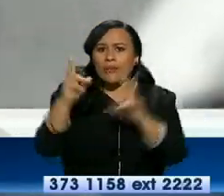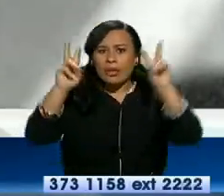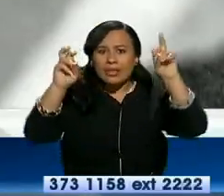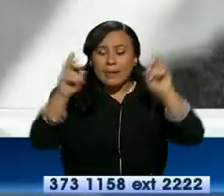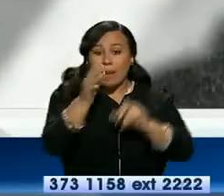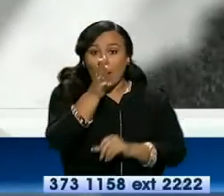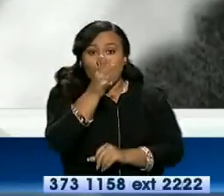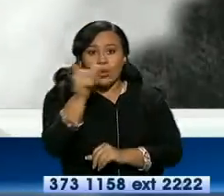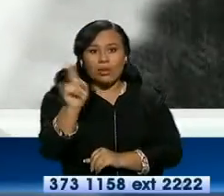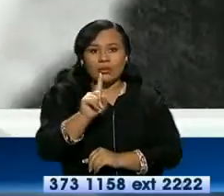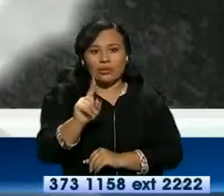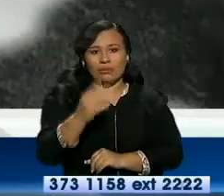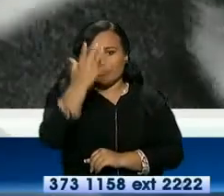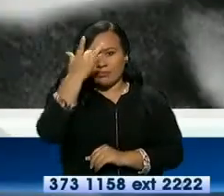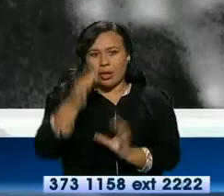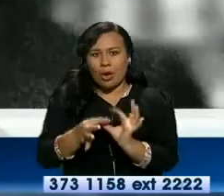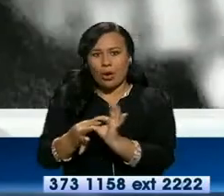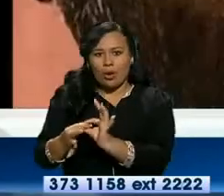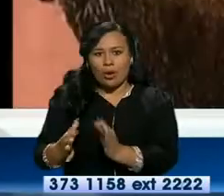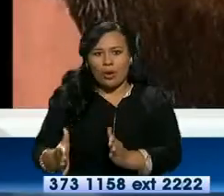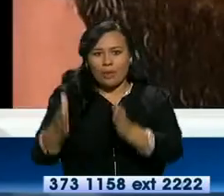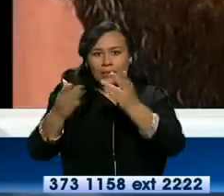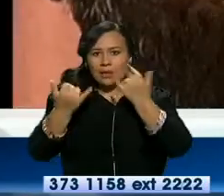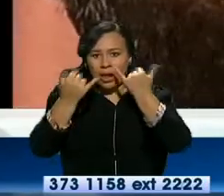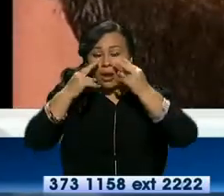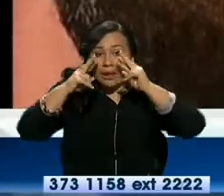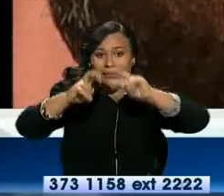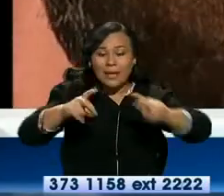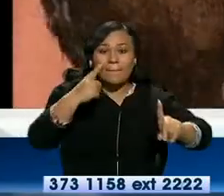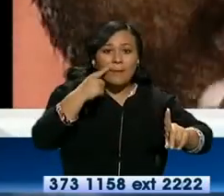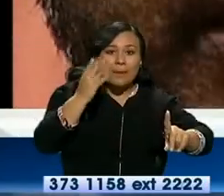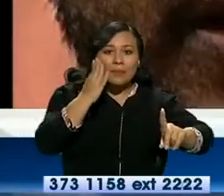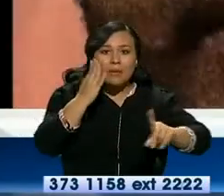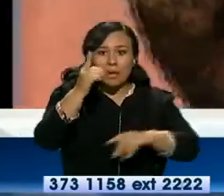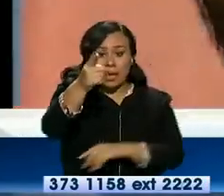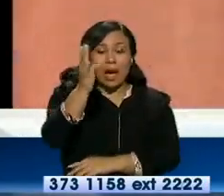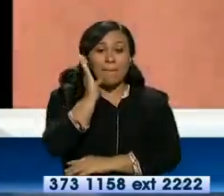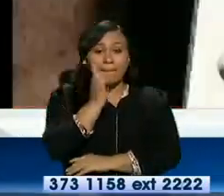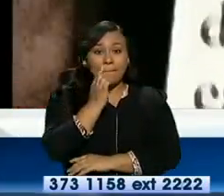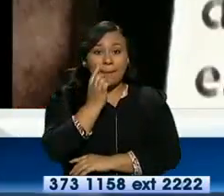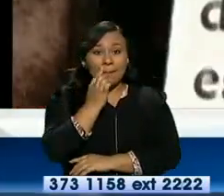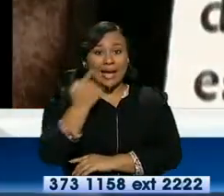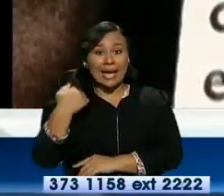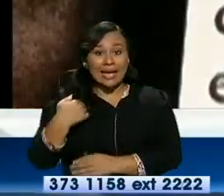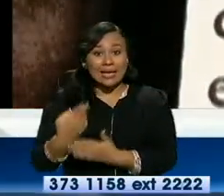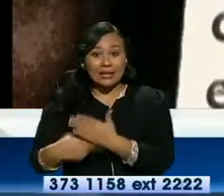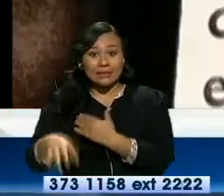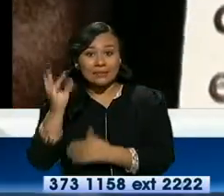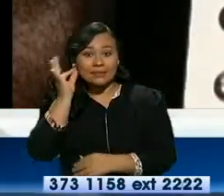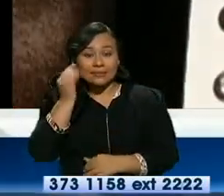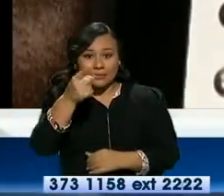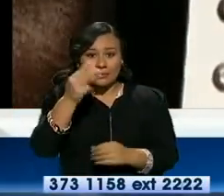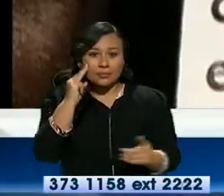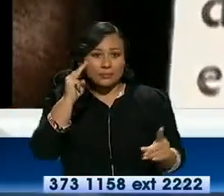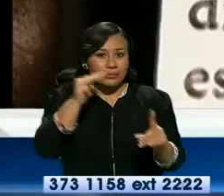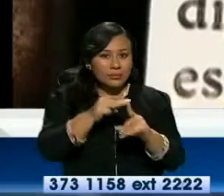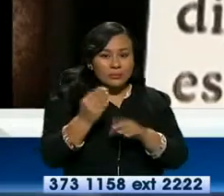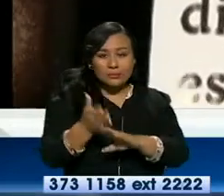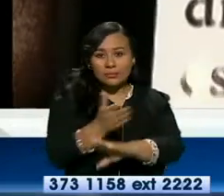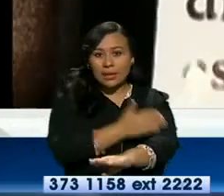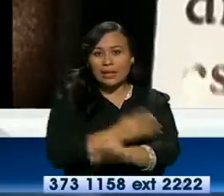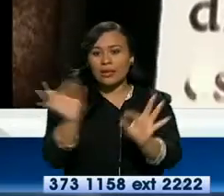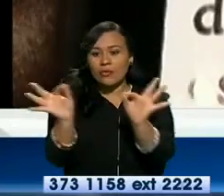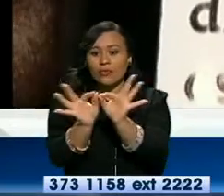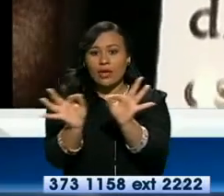de un problema entre pares que será investigado. Pero para Tyron Mora, padre de la víctima, estos mensajes y publicaciones que ella realizó en Facebook